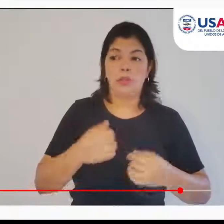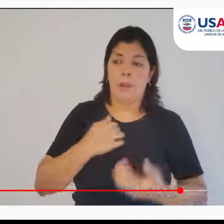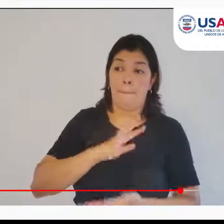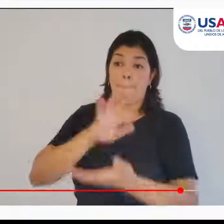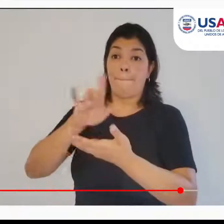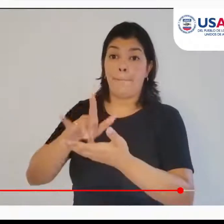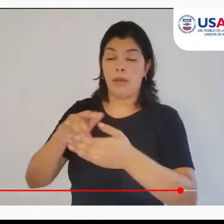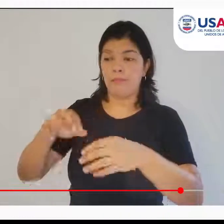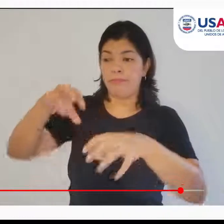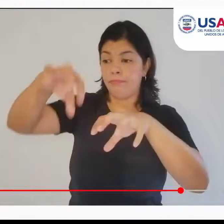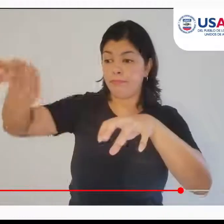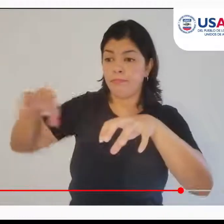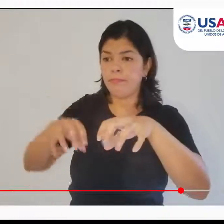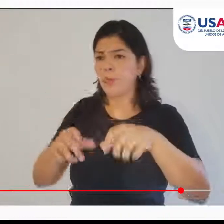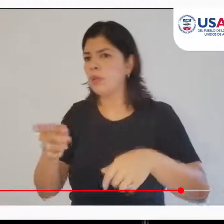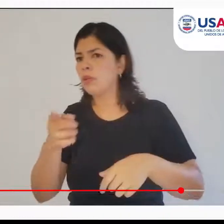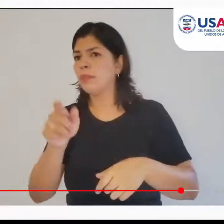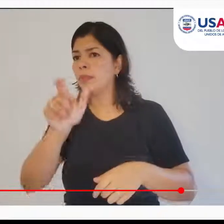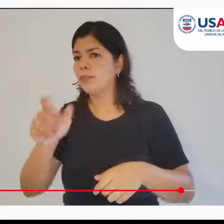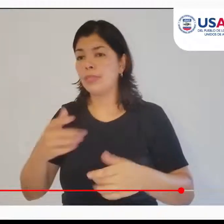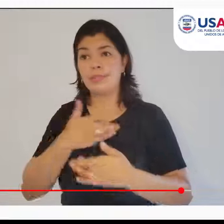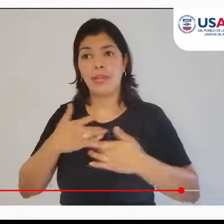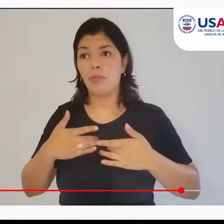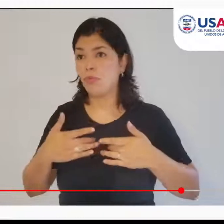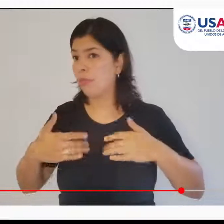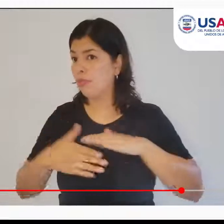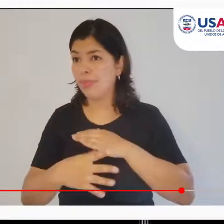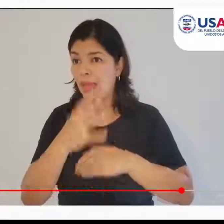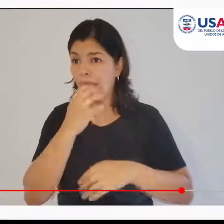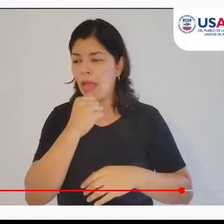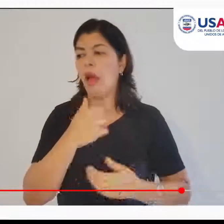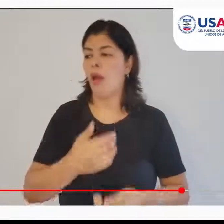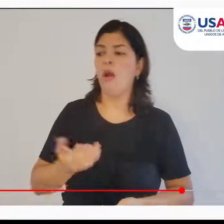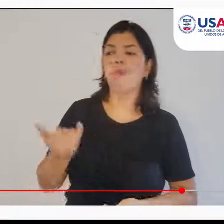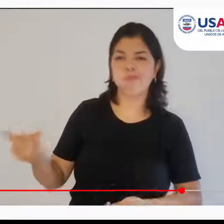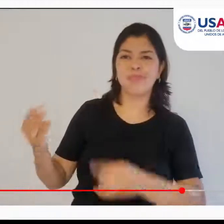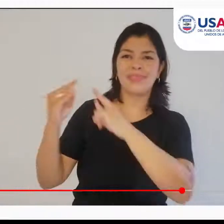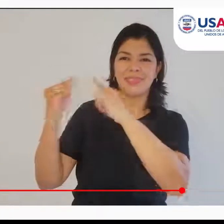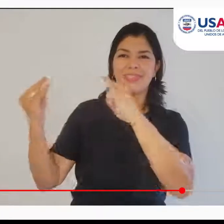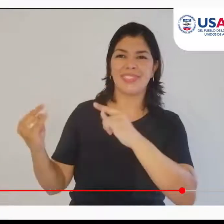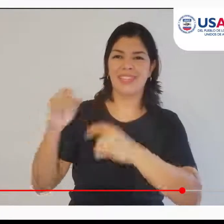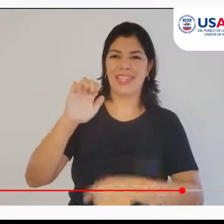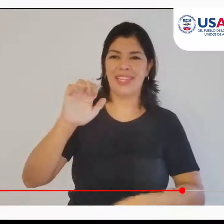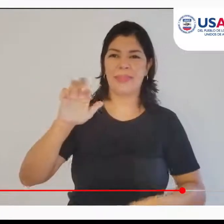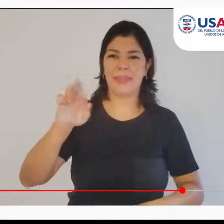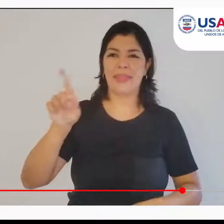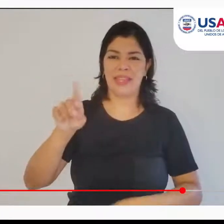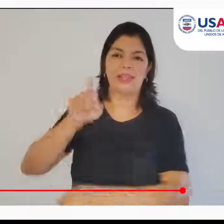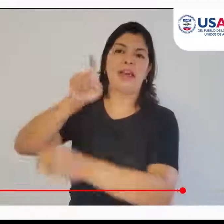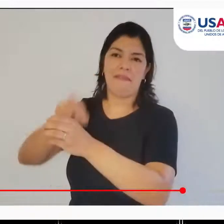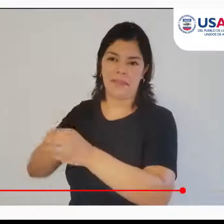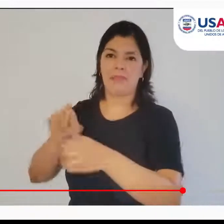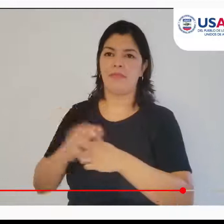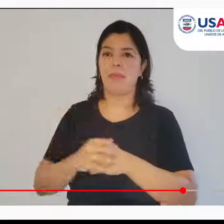estos sectores? Personas sin acceso a salud, entonces allí van las GPS a hacer afiliaciones. Nos encontramos